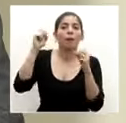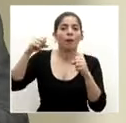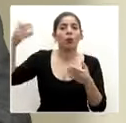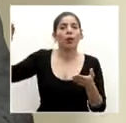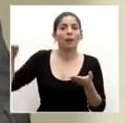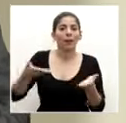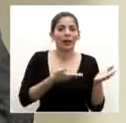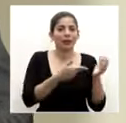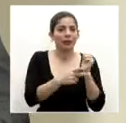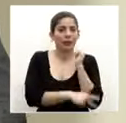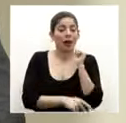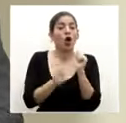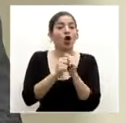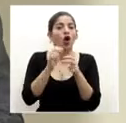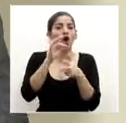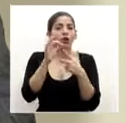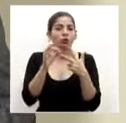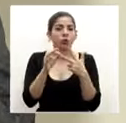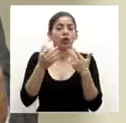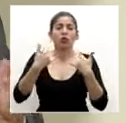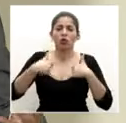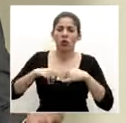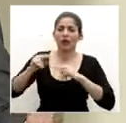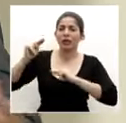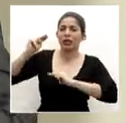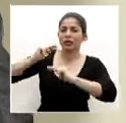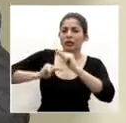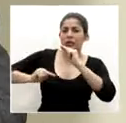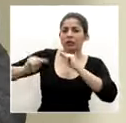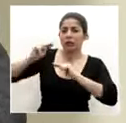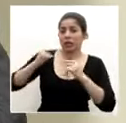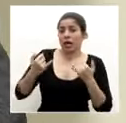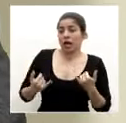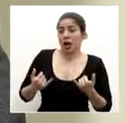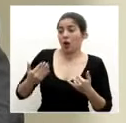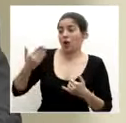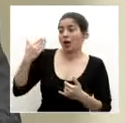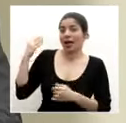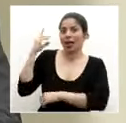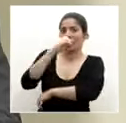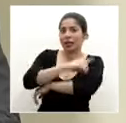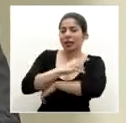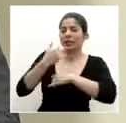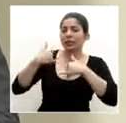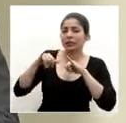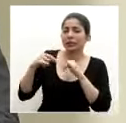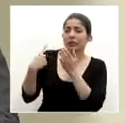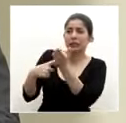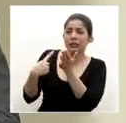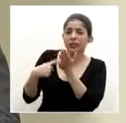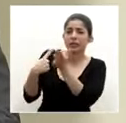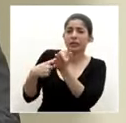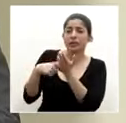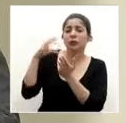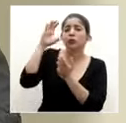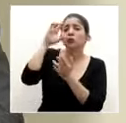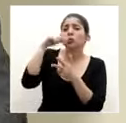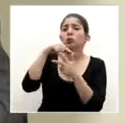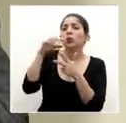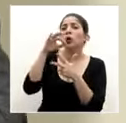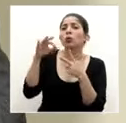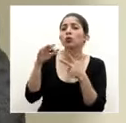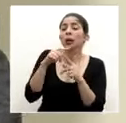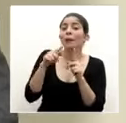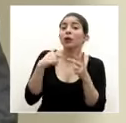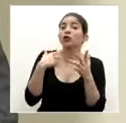país. Y bueno, hay un proceso de negociación abierta donde en estos momentos y los días anteriores se ha estado conversando para buscar estas alternativas.